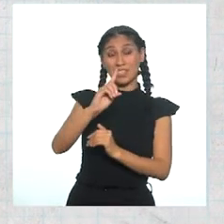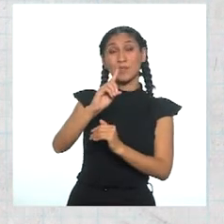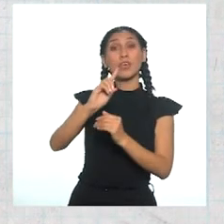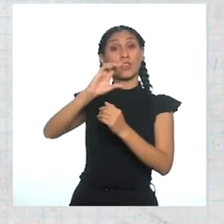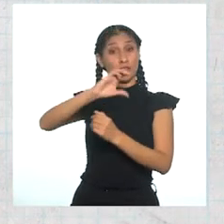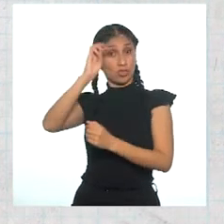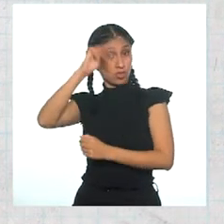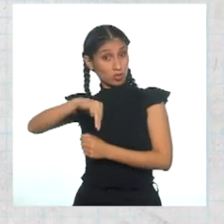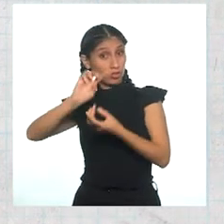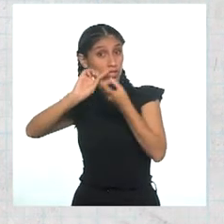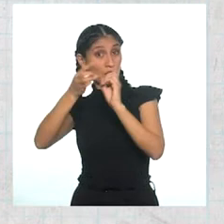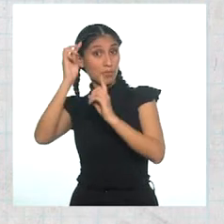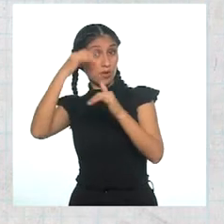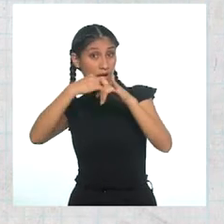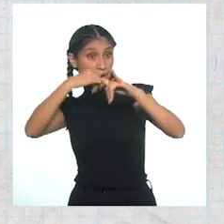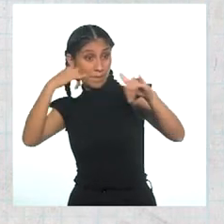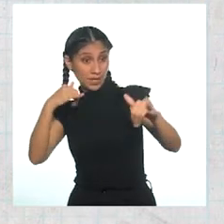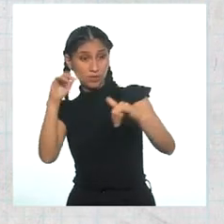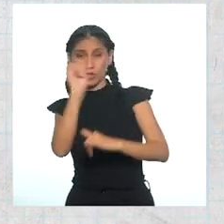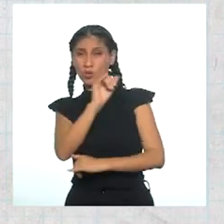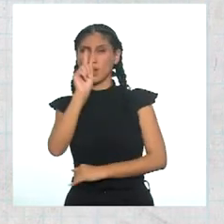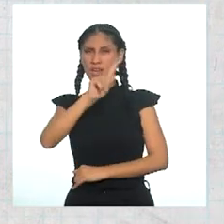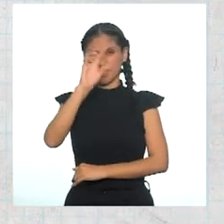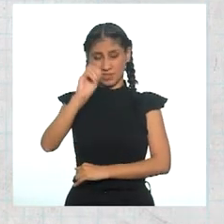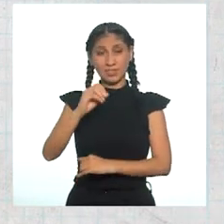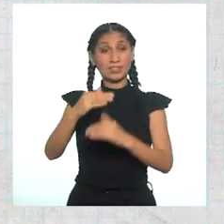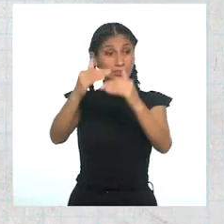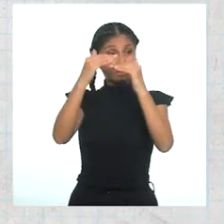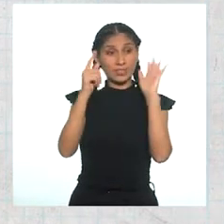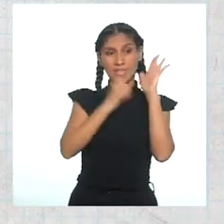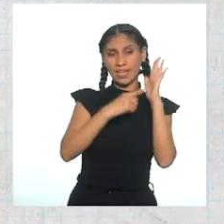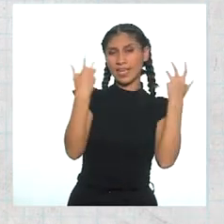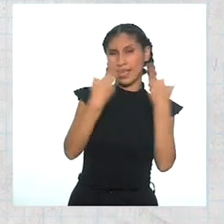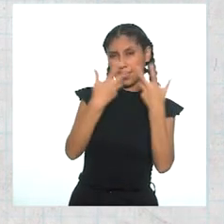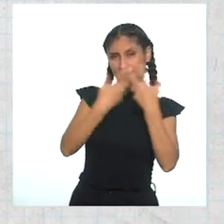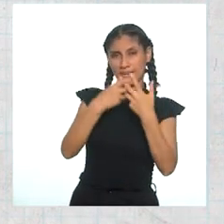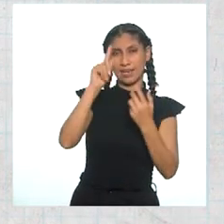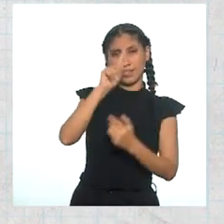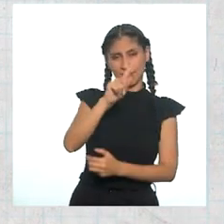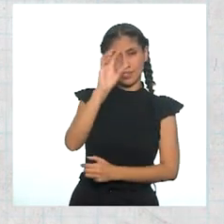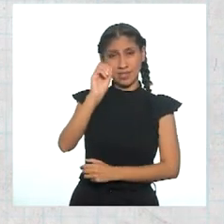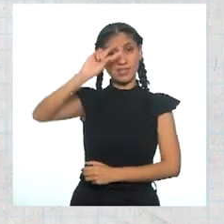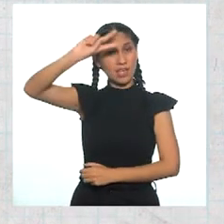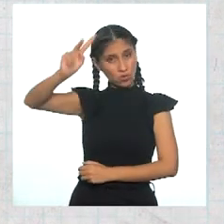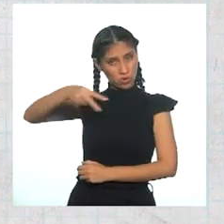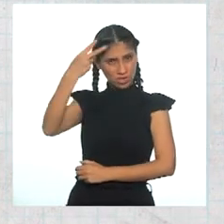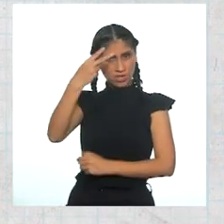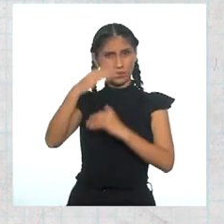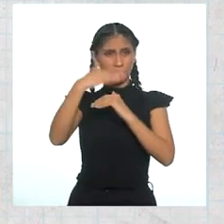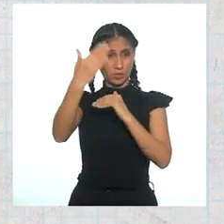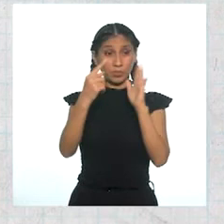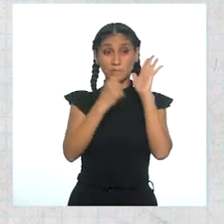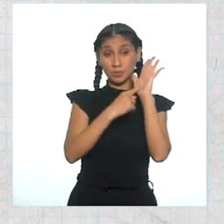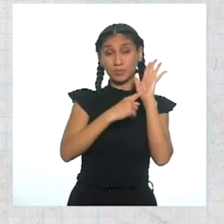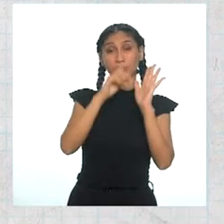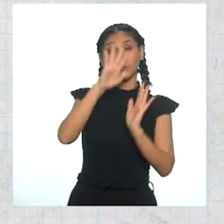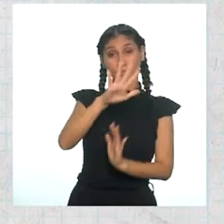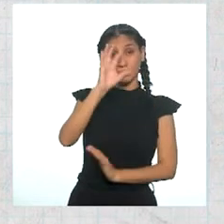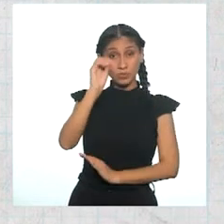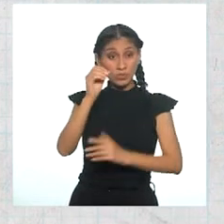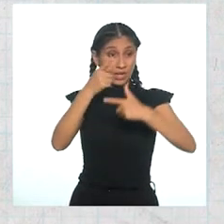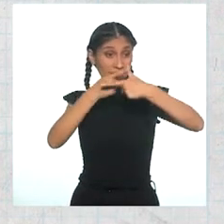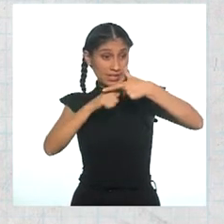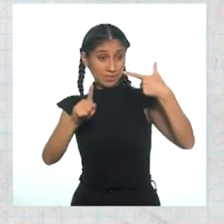10. Por eso sería entre 10 al cuadrado. Entendido. Si resolvemos la operación, tenemos que 50 entre 10 al